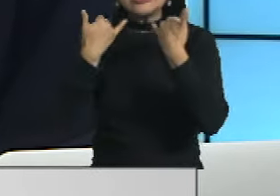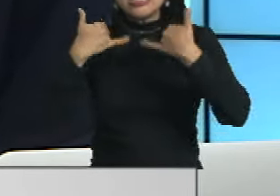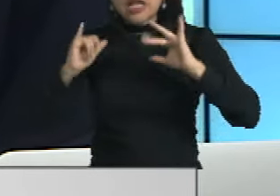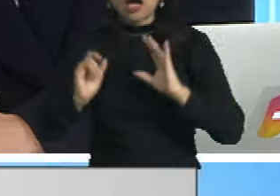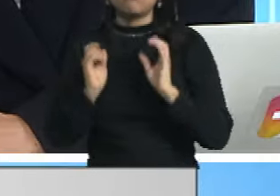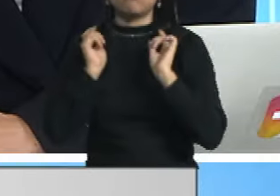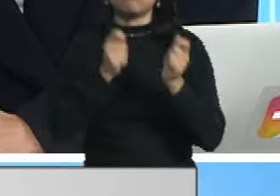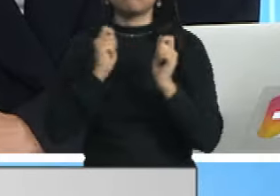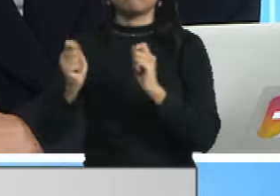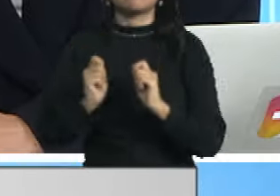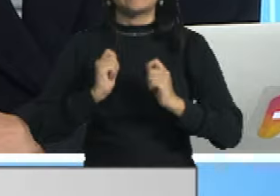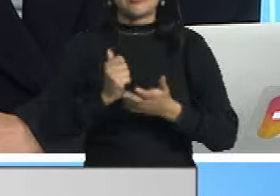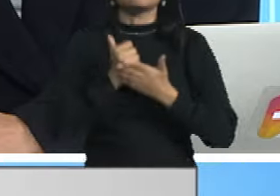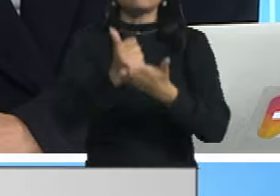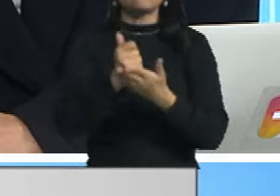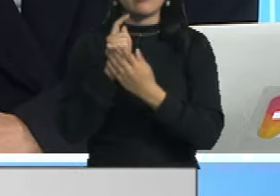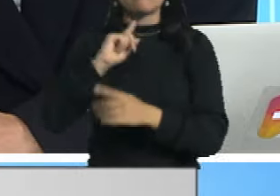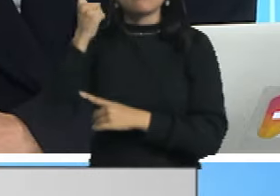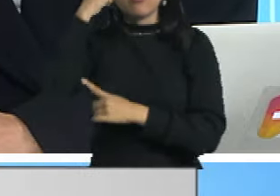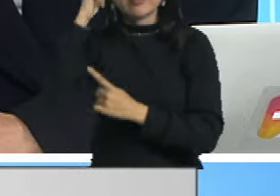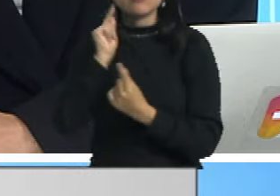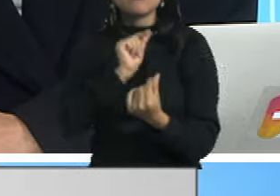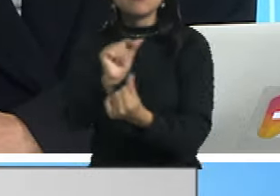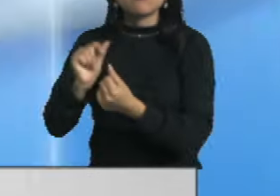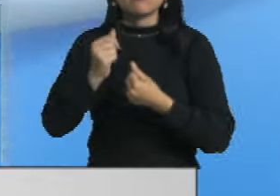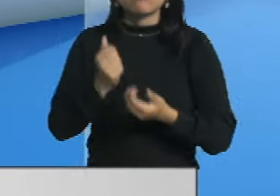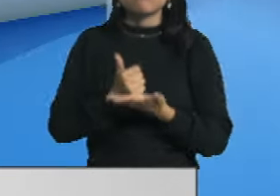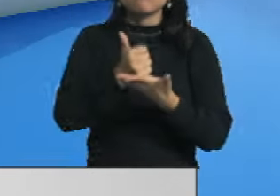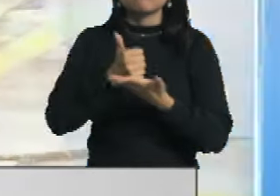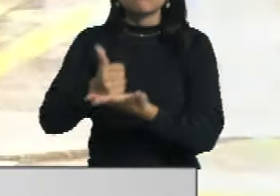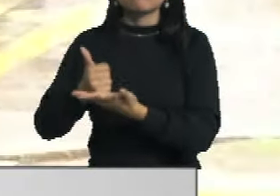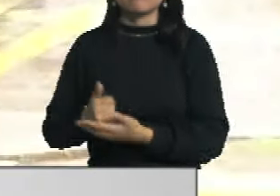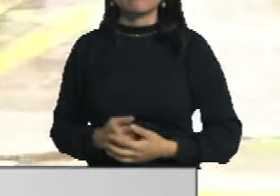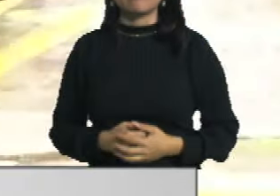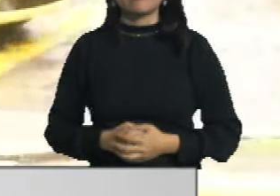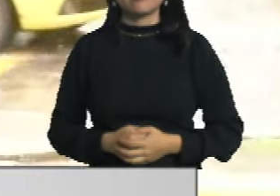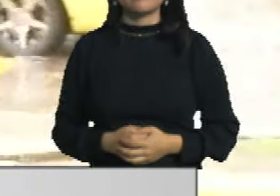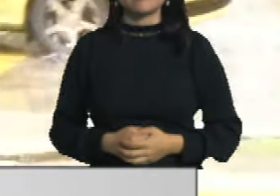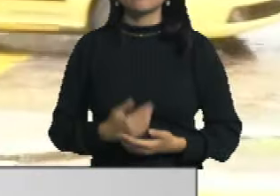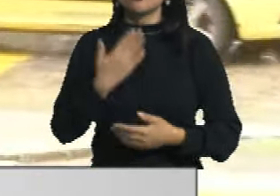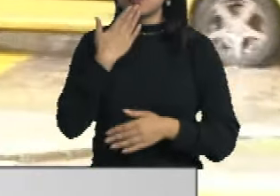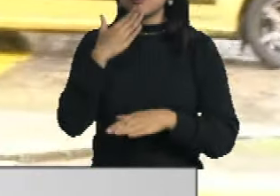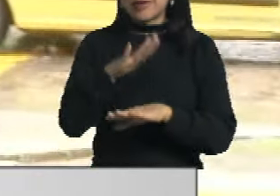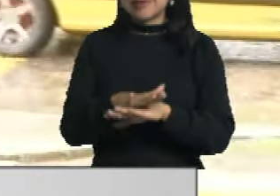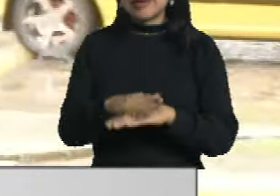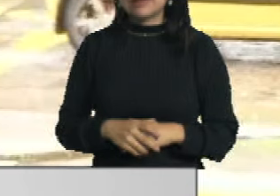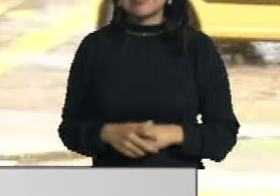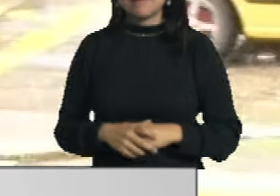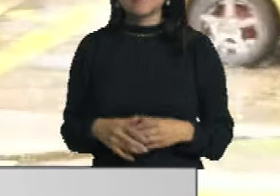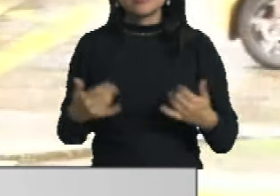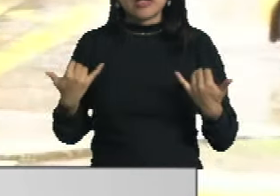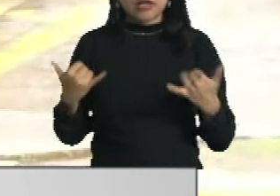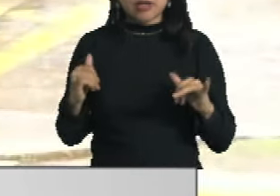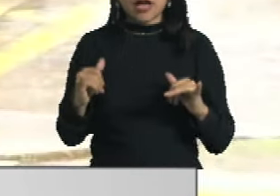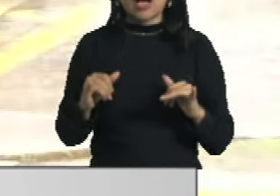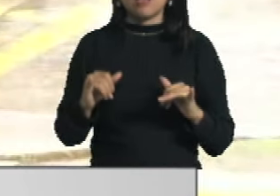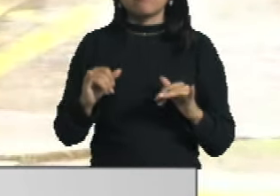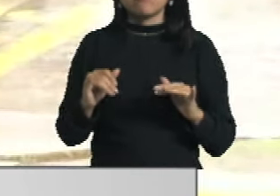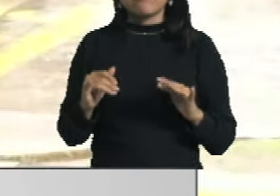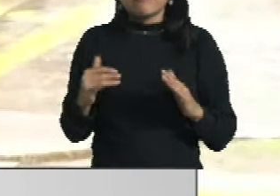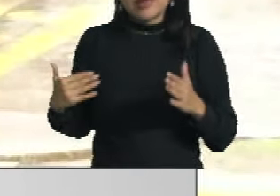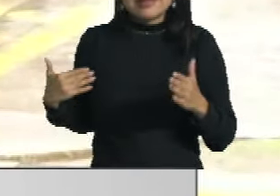gobernación. Jorge Castro tiene más información. Jorge, buenas tardes. Muchas gracias, muy buenas tardes. Las ayudas comenzaron a llegar 15